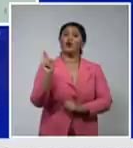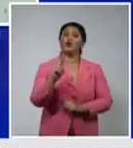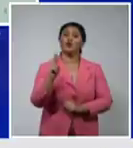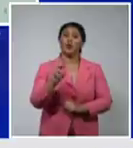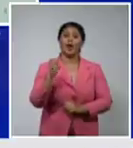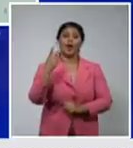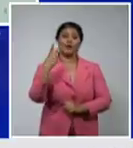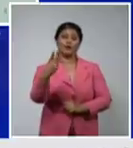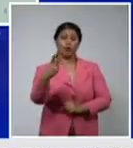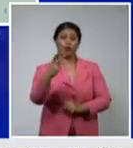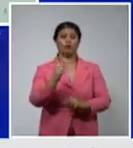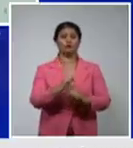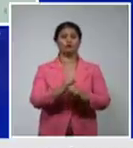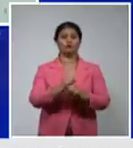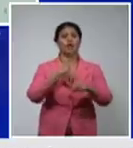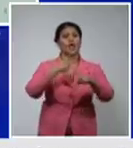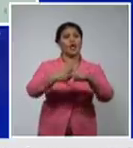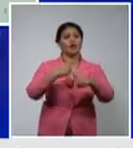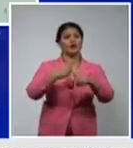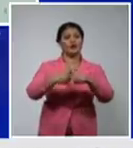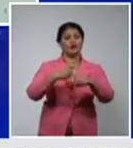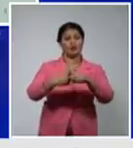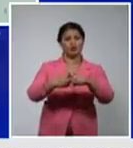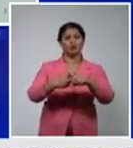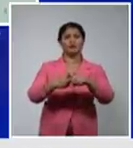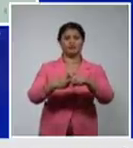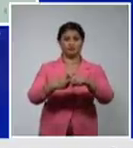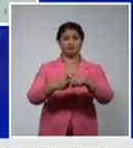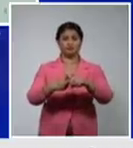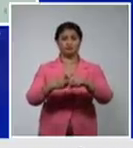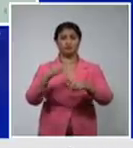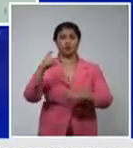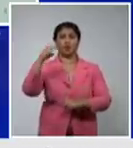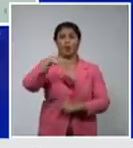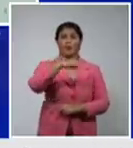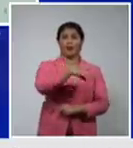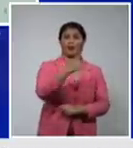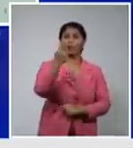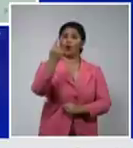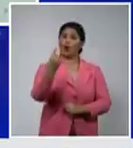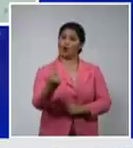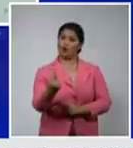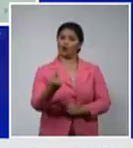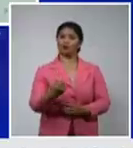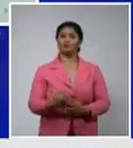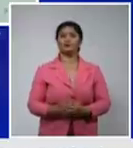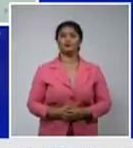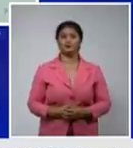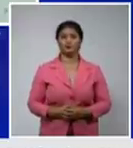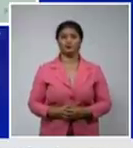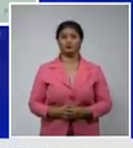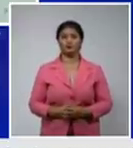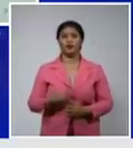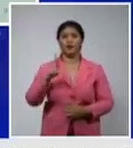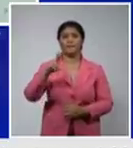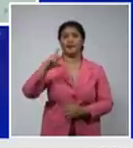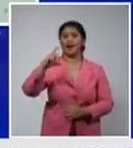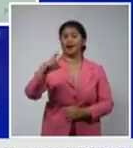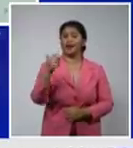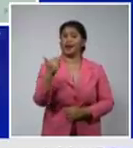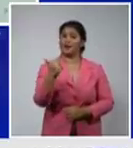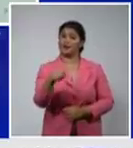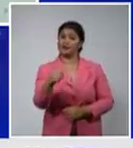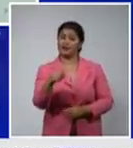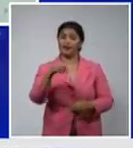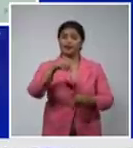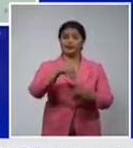Cruces y Cumanayagua con 1 cada uno. Villa Clara con 10 casos autóctonos ayer, son 4